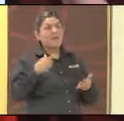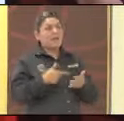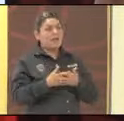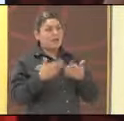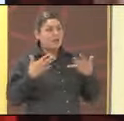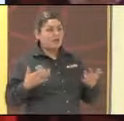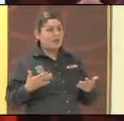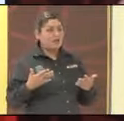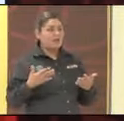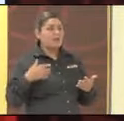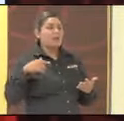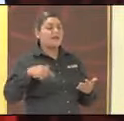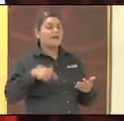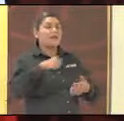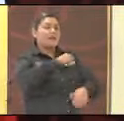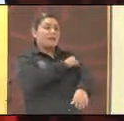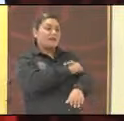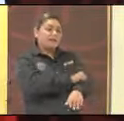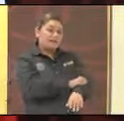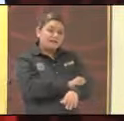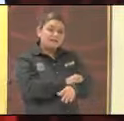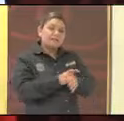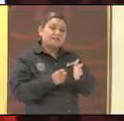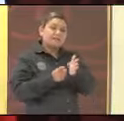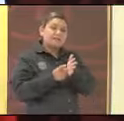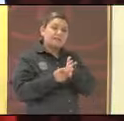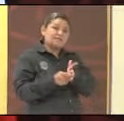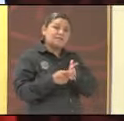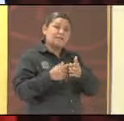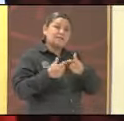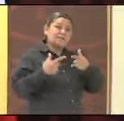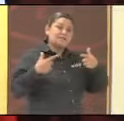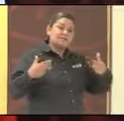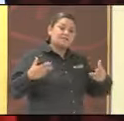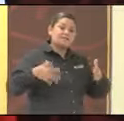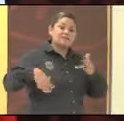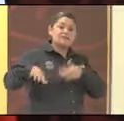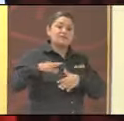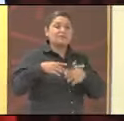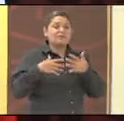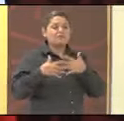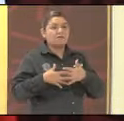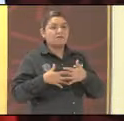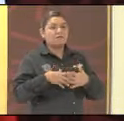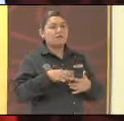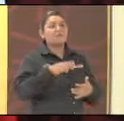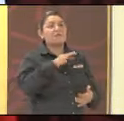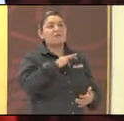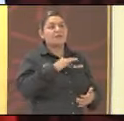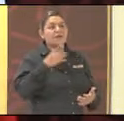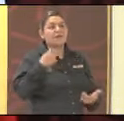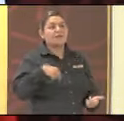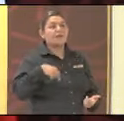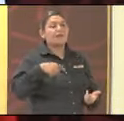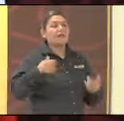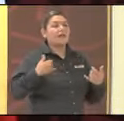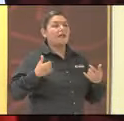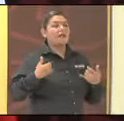Altamira se está desarrollando en su puerto, en su sector petroquímico y en toda la industria, pues para que Altamira tenga los